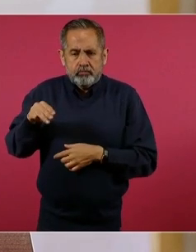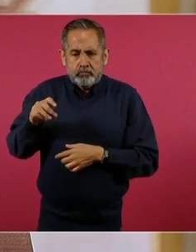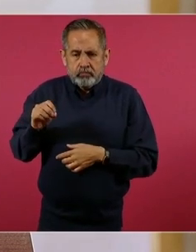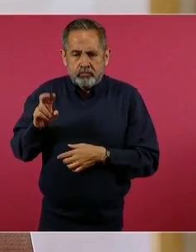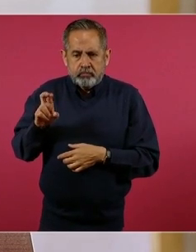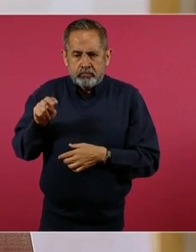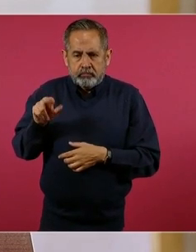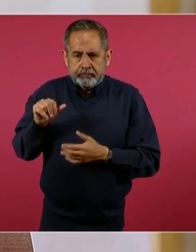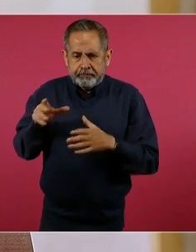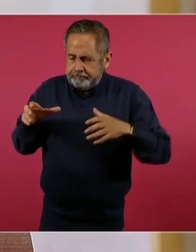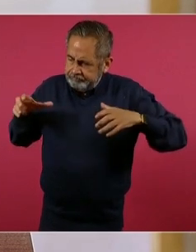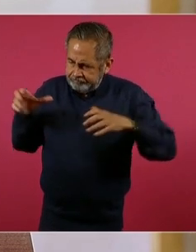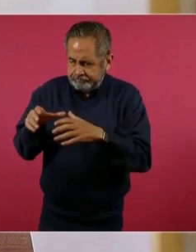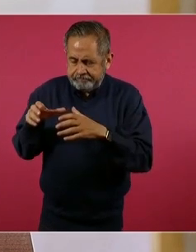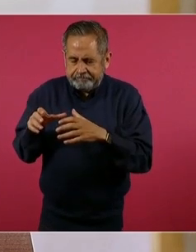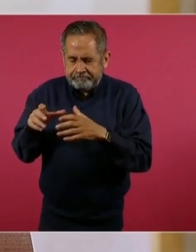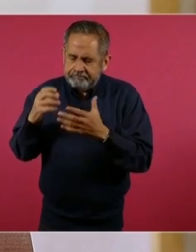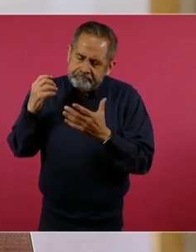logramos dos cosas,